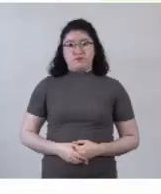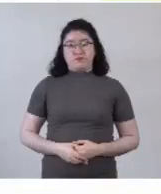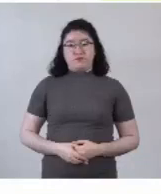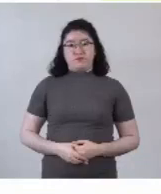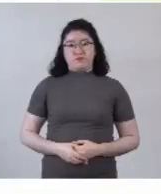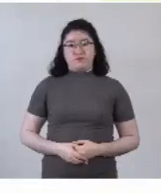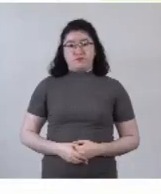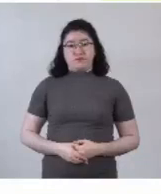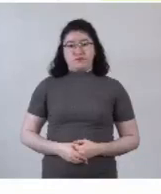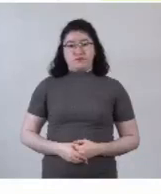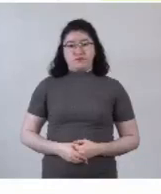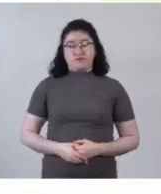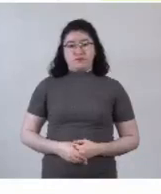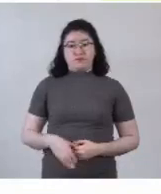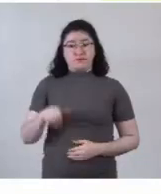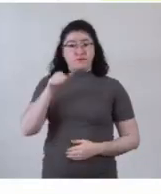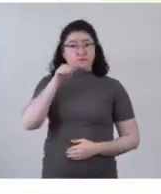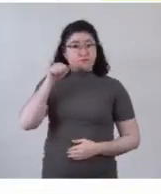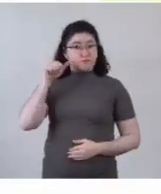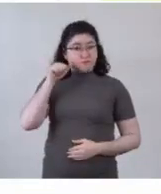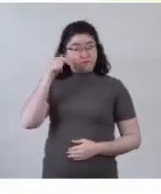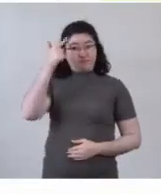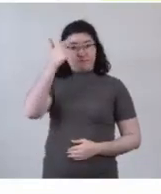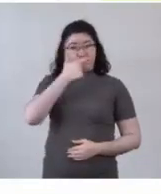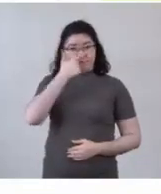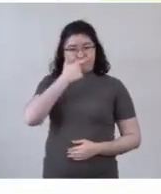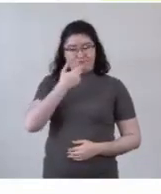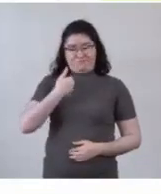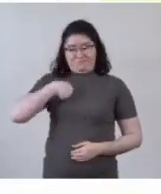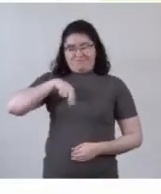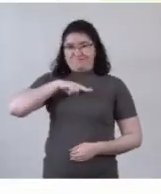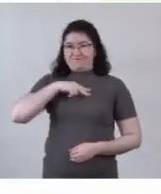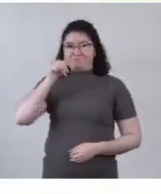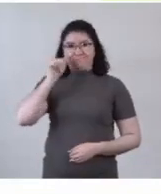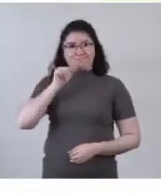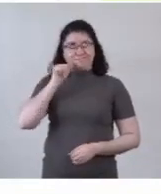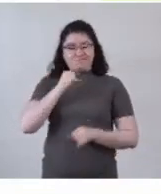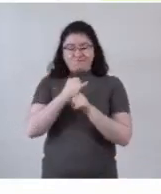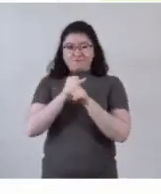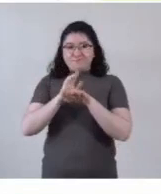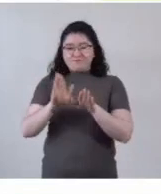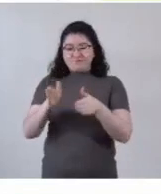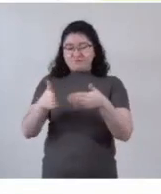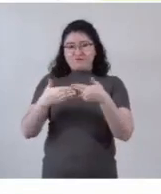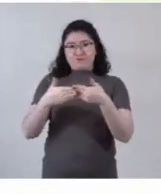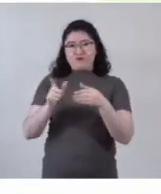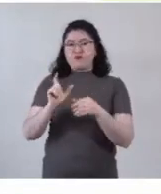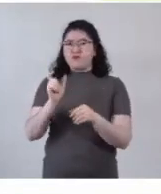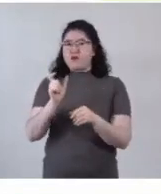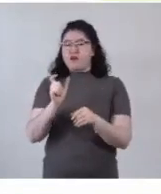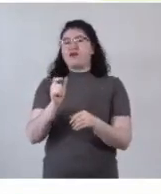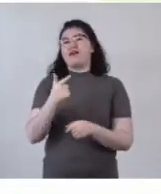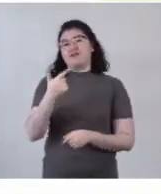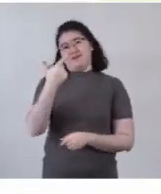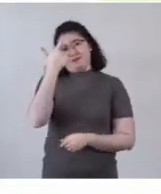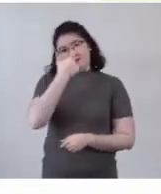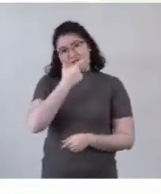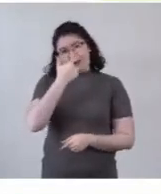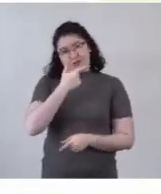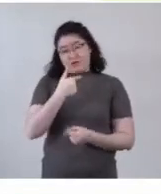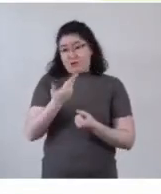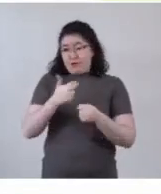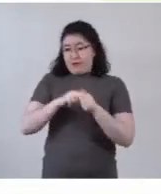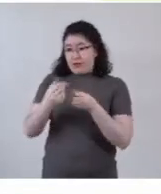Y al día de ayer en la noche, porque nosotros cerramos la información a las 7 de la noche con todas las instituciones de